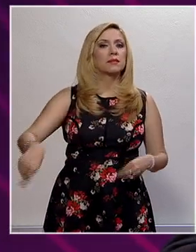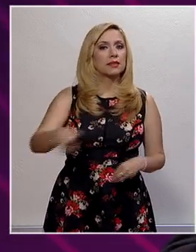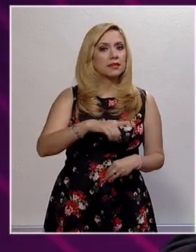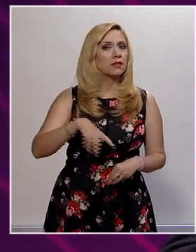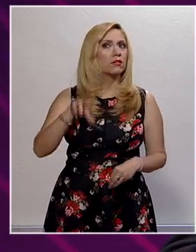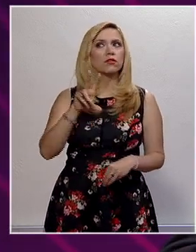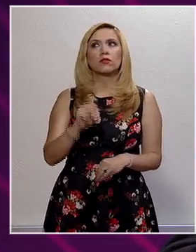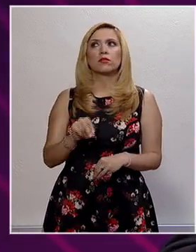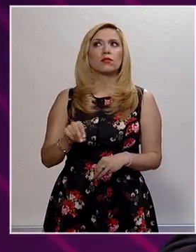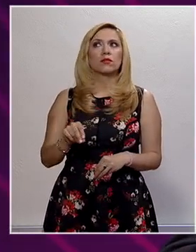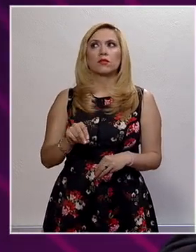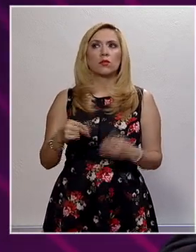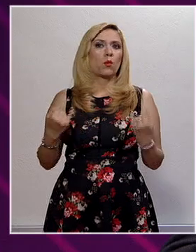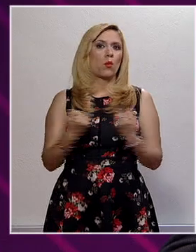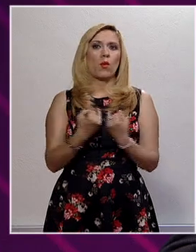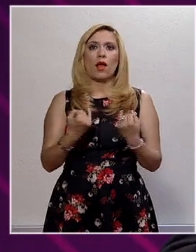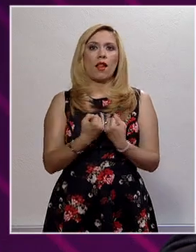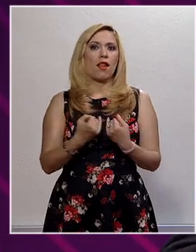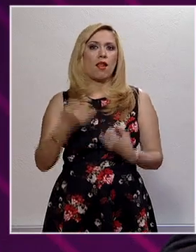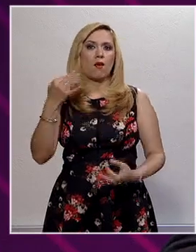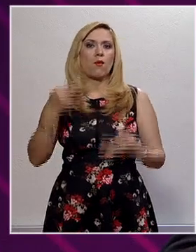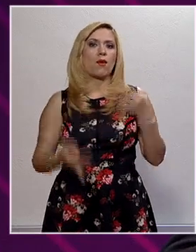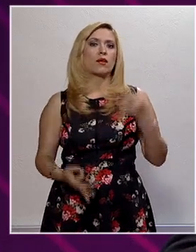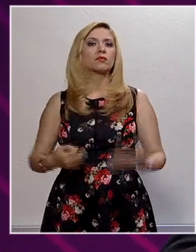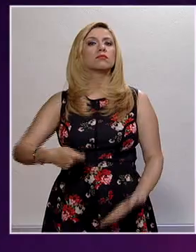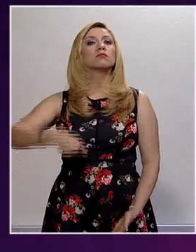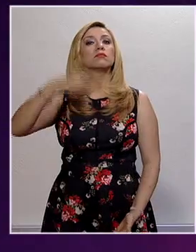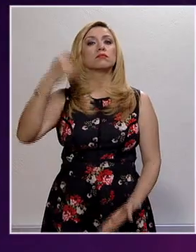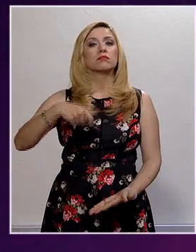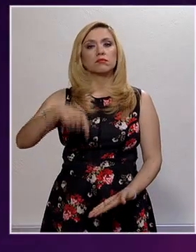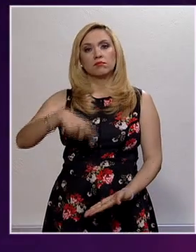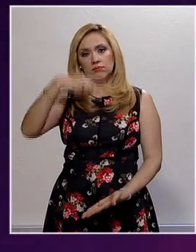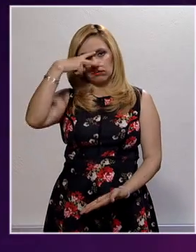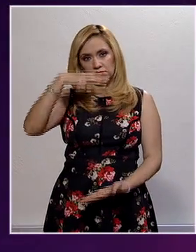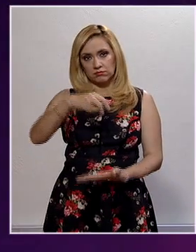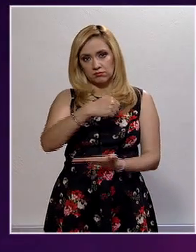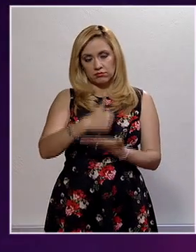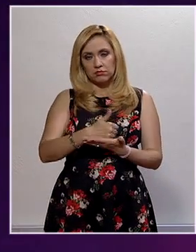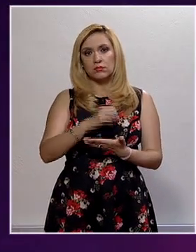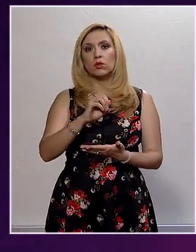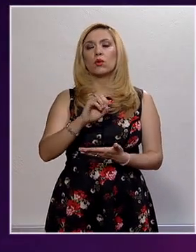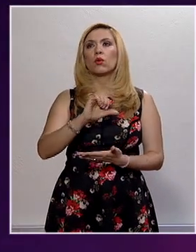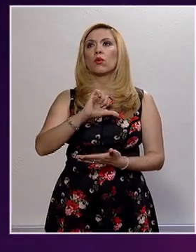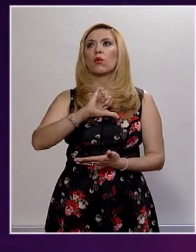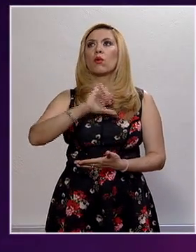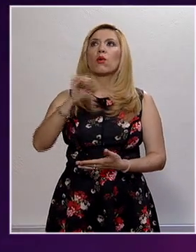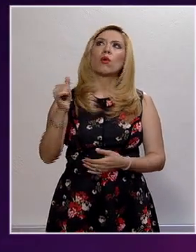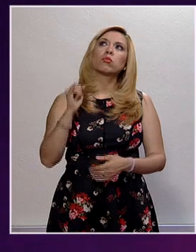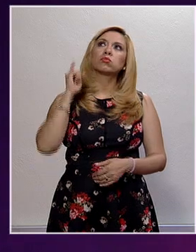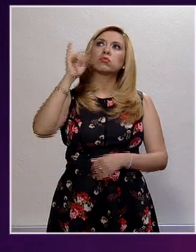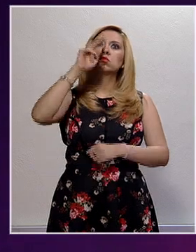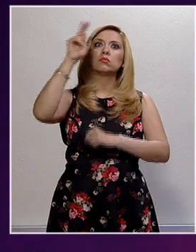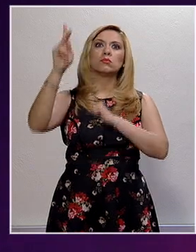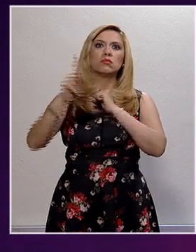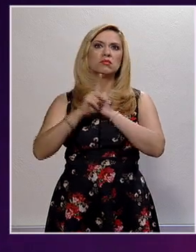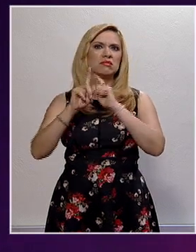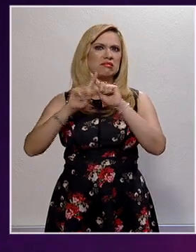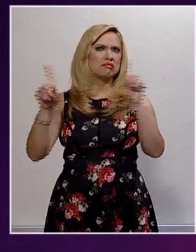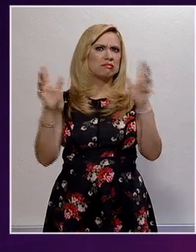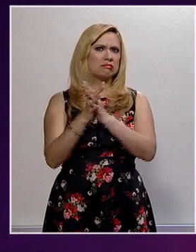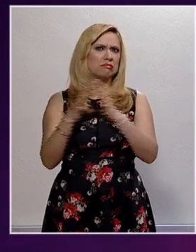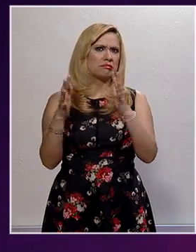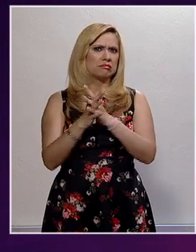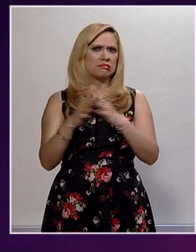Que no es lo mismo juzgar en México que juzgar en un país en el que no tienen esos conflictos